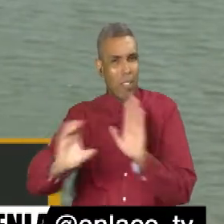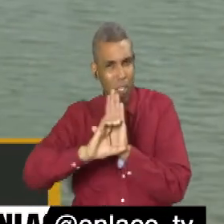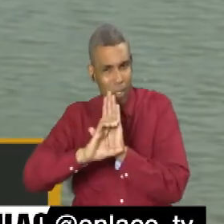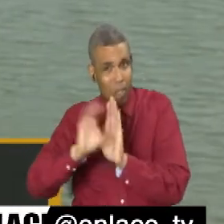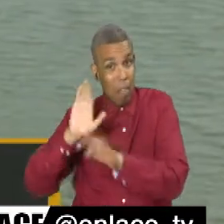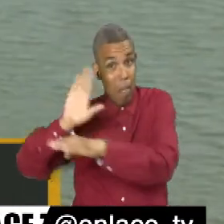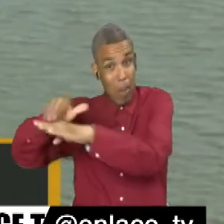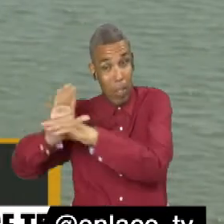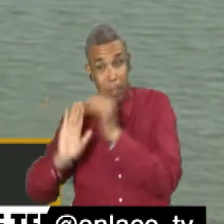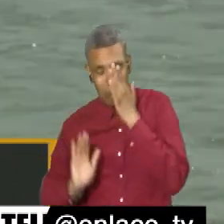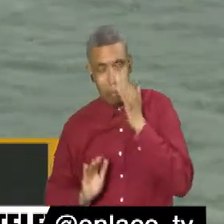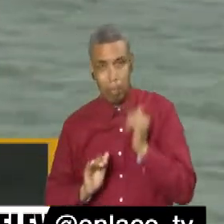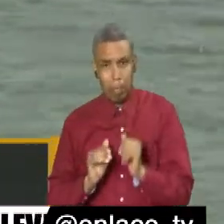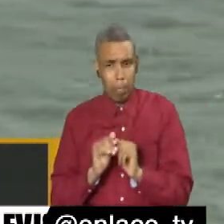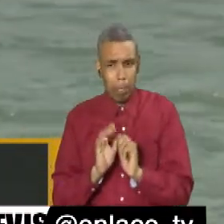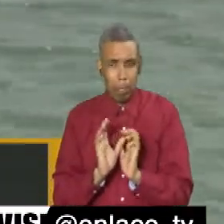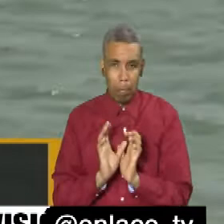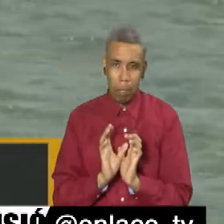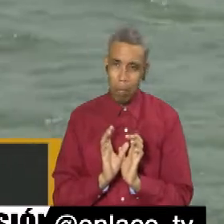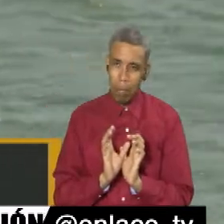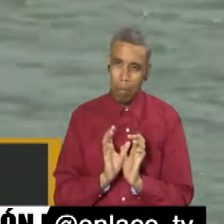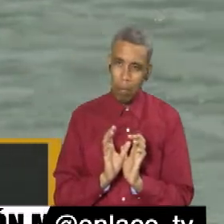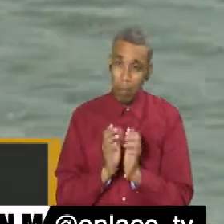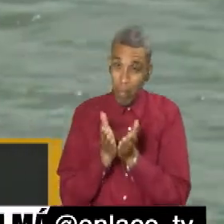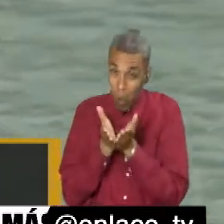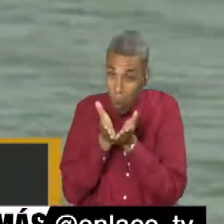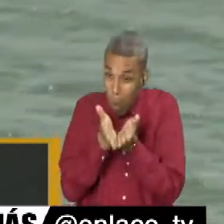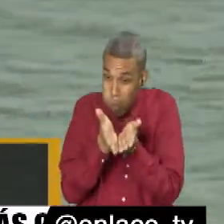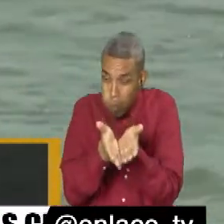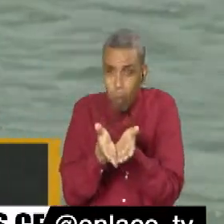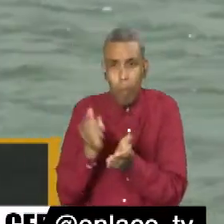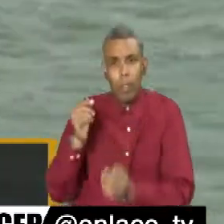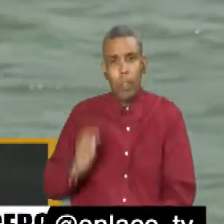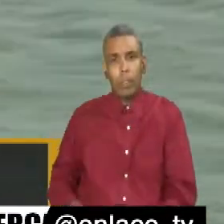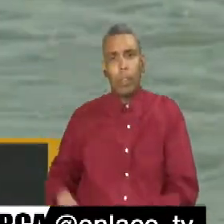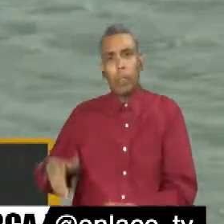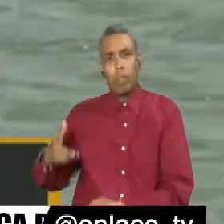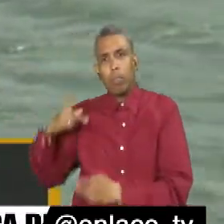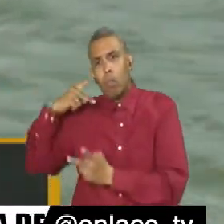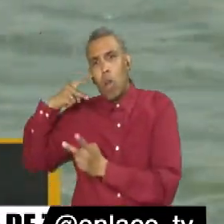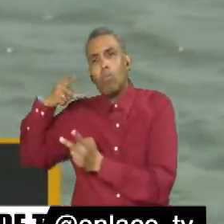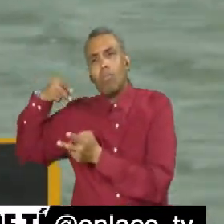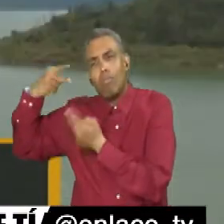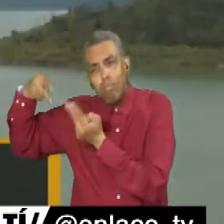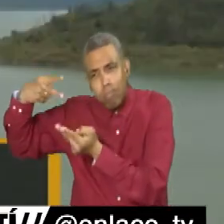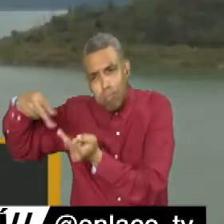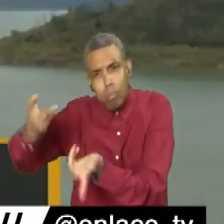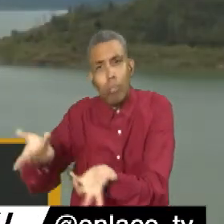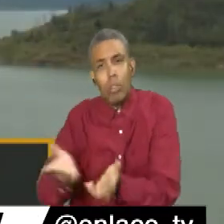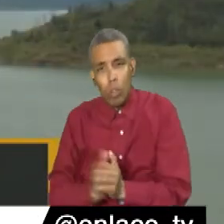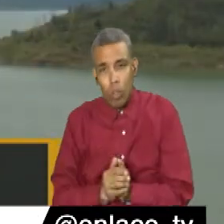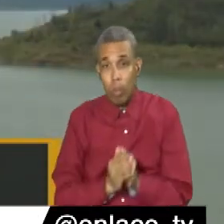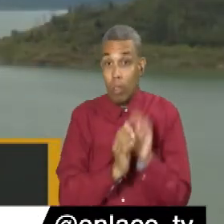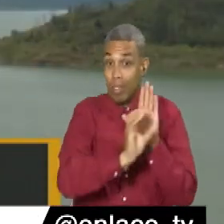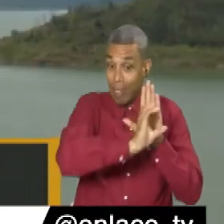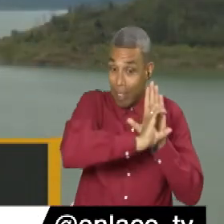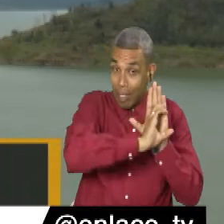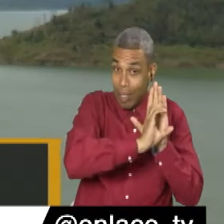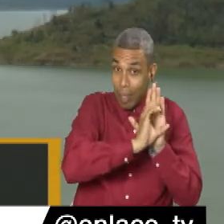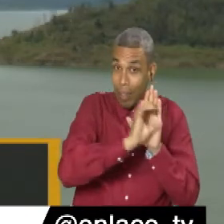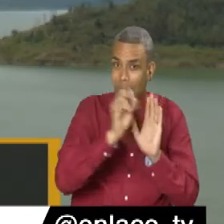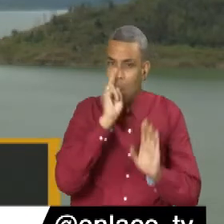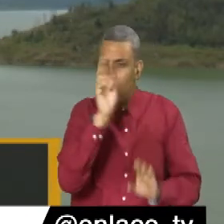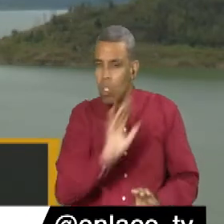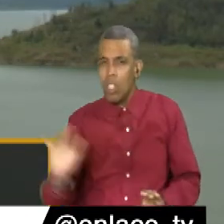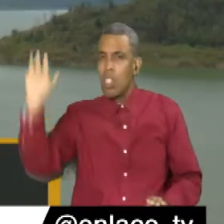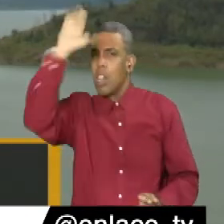la prestación de un servicio turístico. Para prestar servicios de turismo se necesita contar con el Registro Nacional de Turismo, que es el que permite realmente